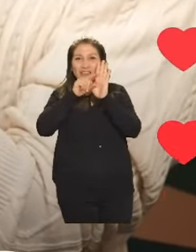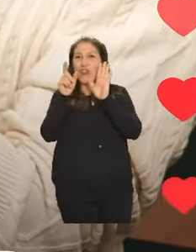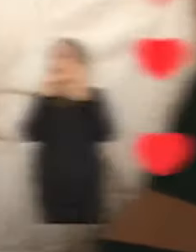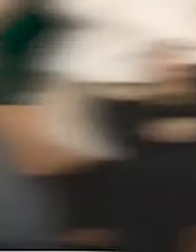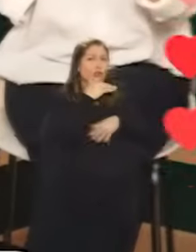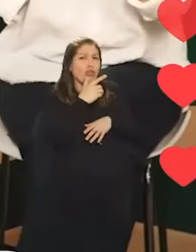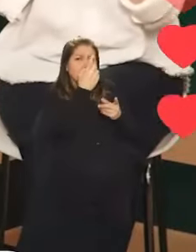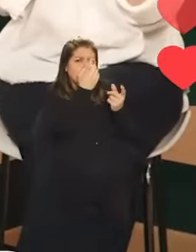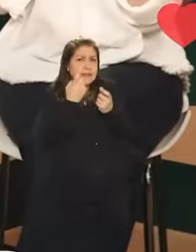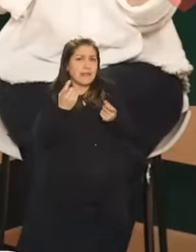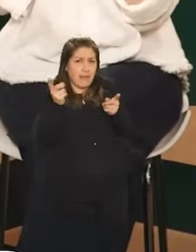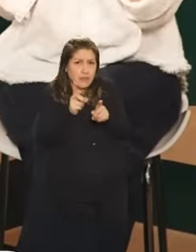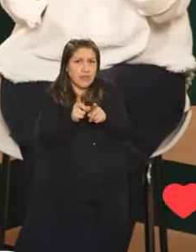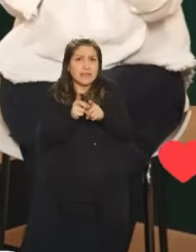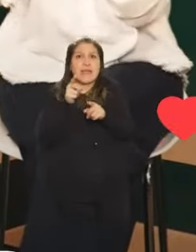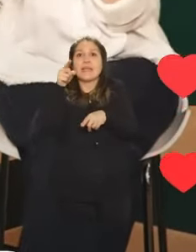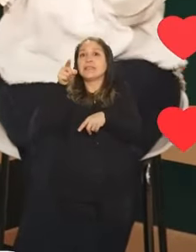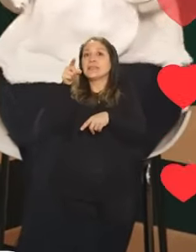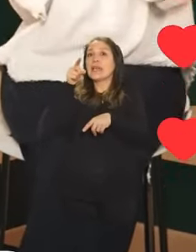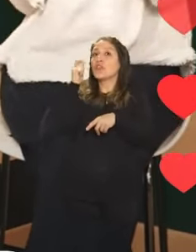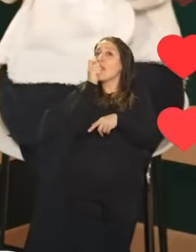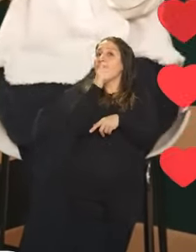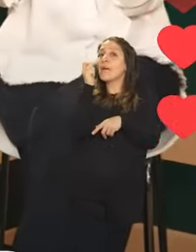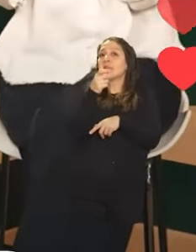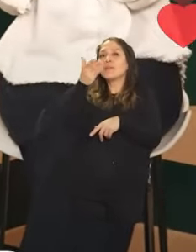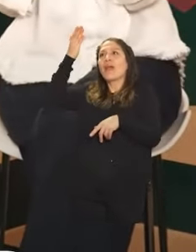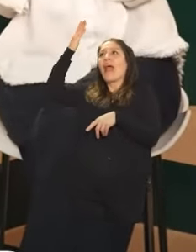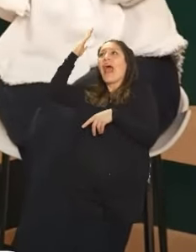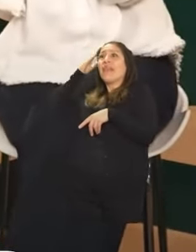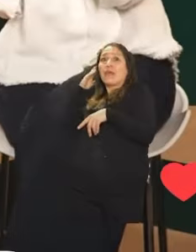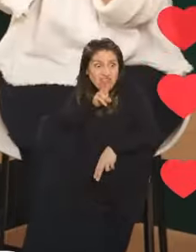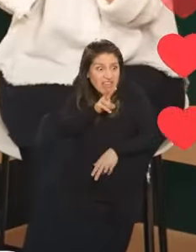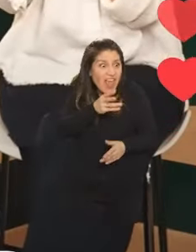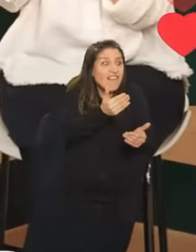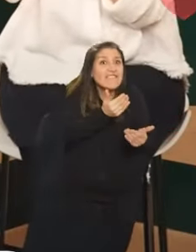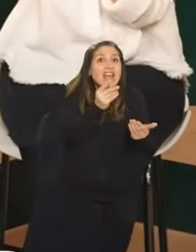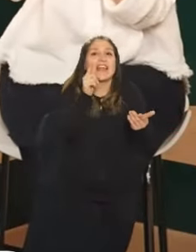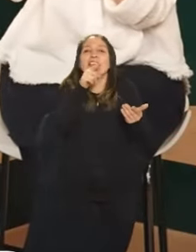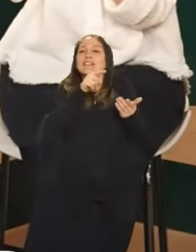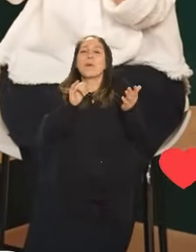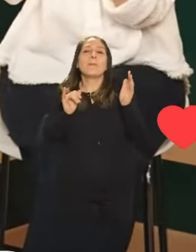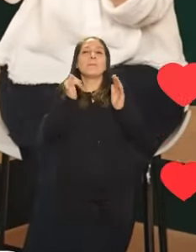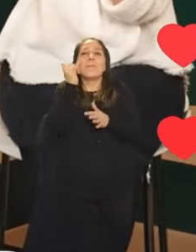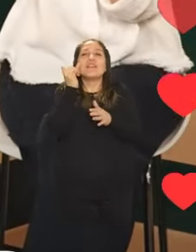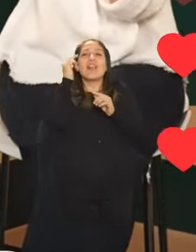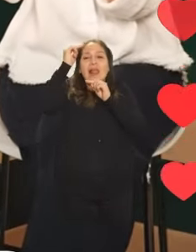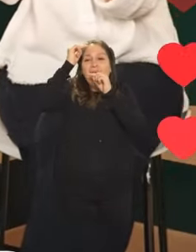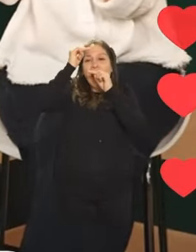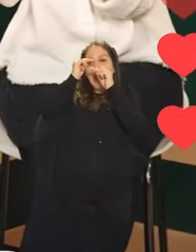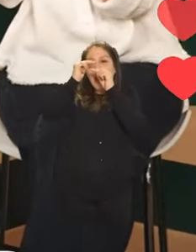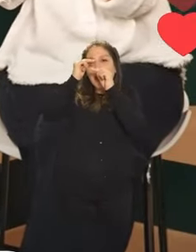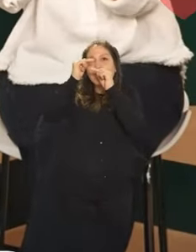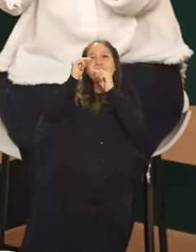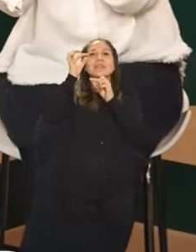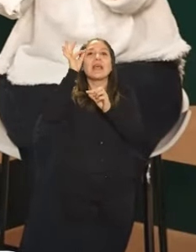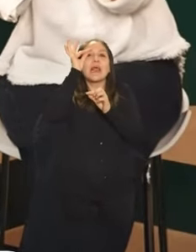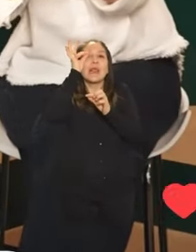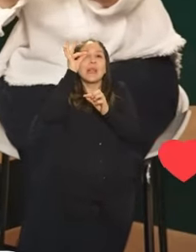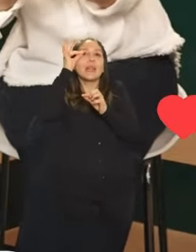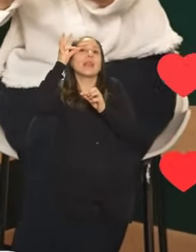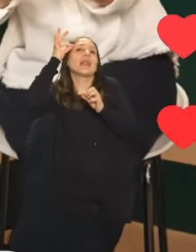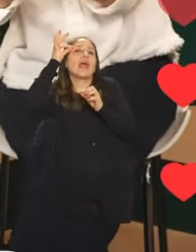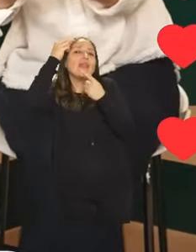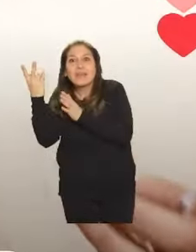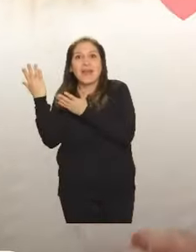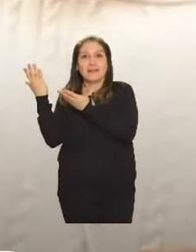Kiara y estos lápices por favor porque lo estoy viendo desde que me senté son mini lápiz eh delineadores vienen en